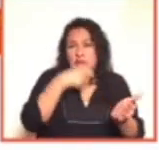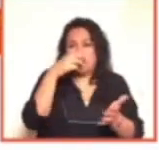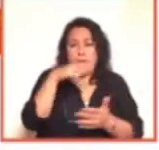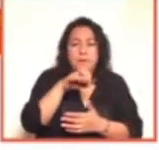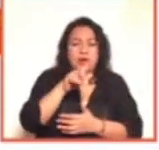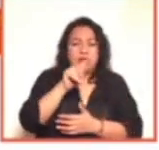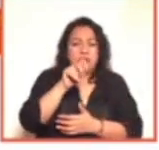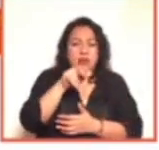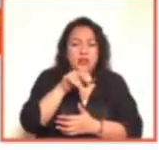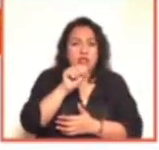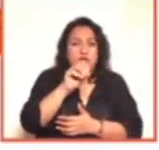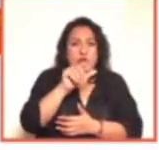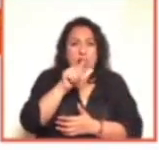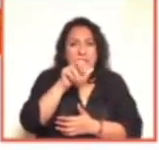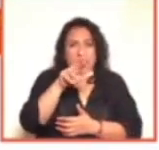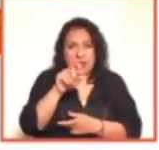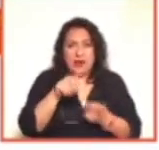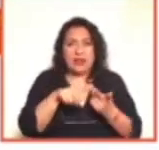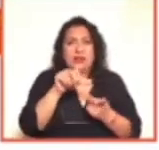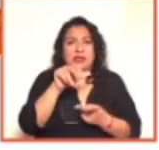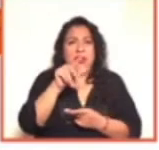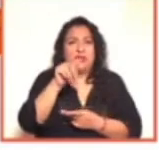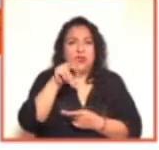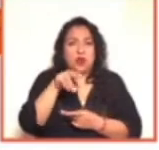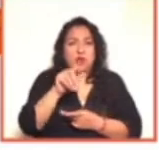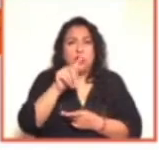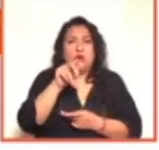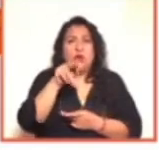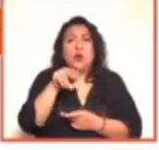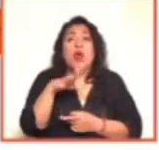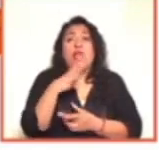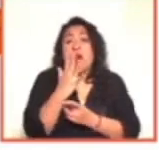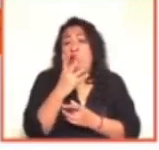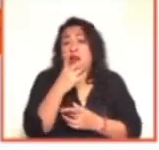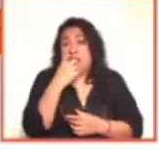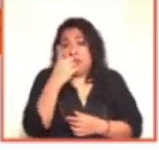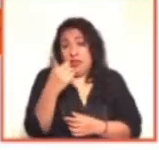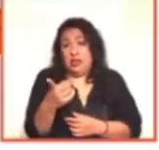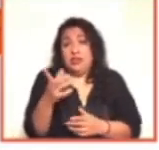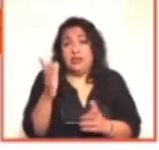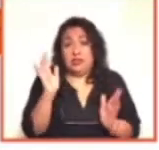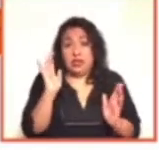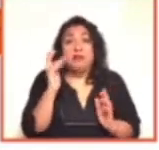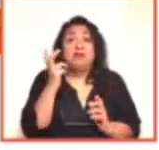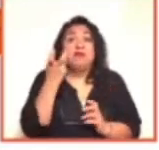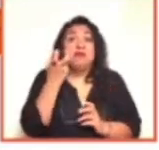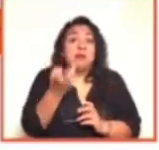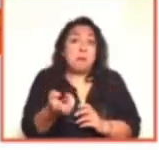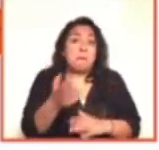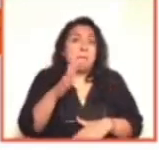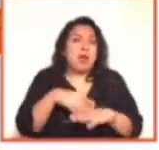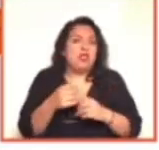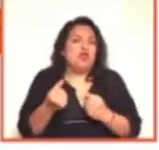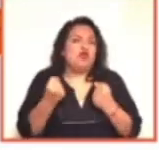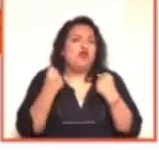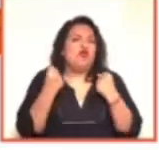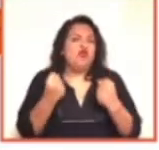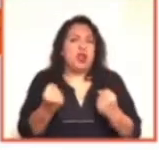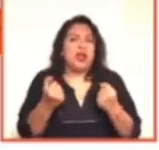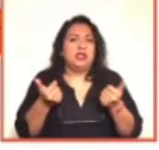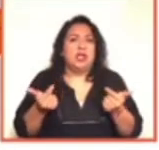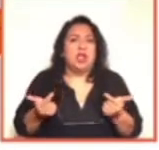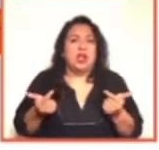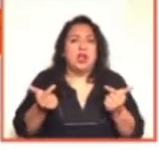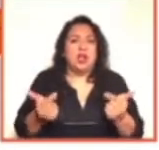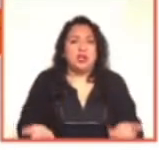Solares y Antonio Ortuño han dicho que es pues uno de los más potentes de esa generación. Es